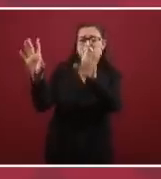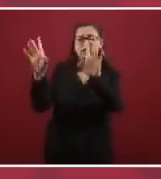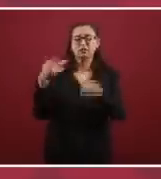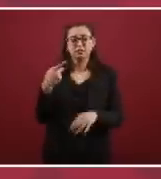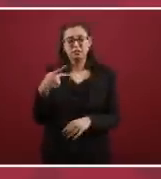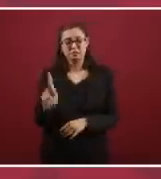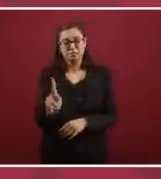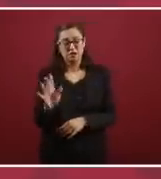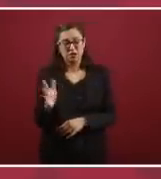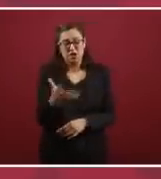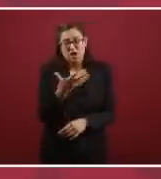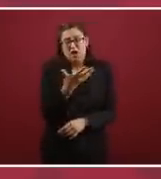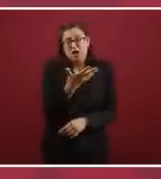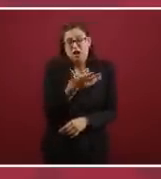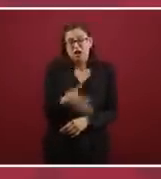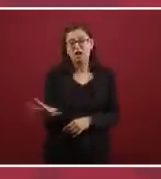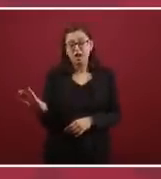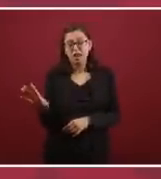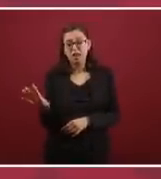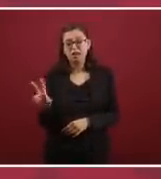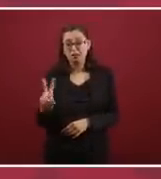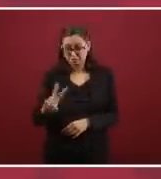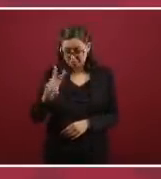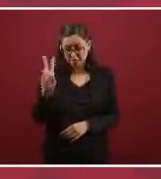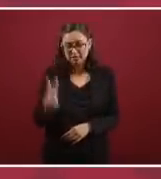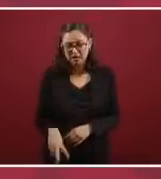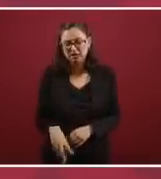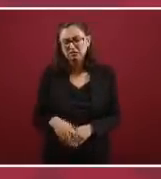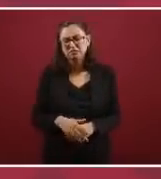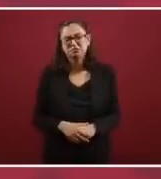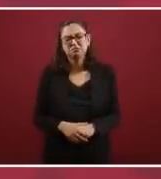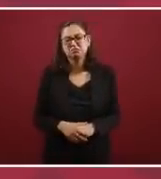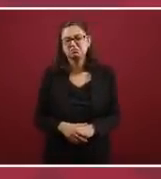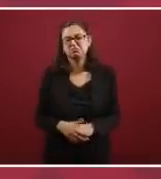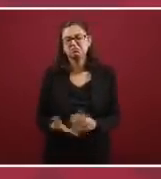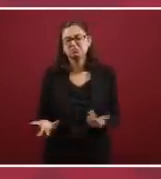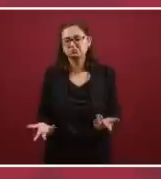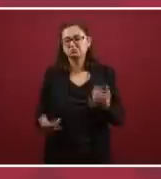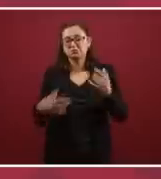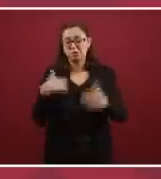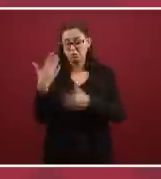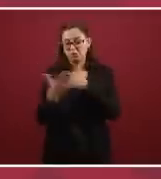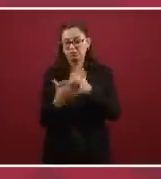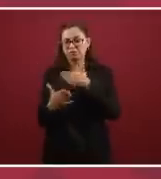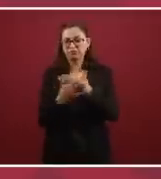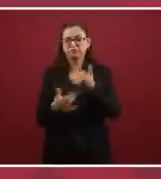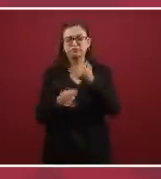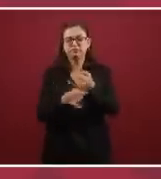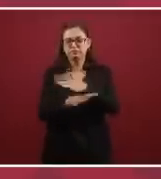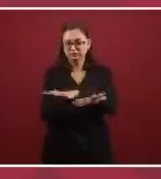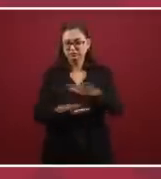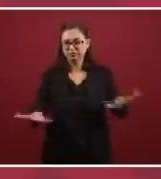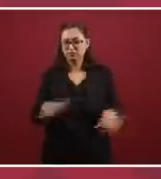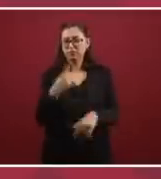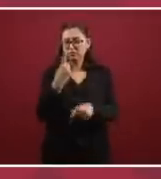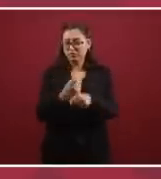lo voy a decir, hasta se los adelanto, en mi informe, el pueblo está feliz,